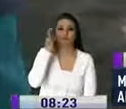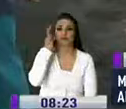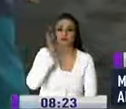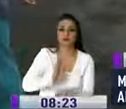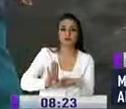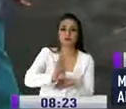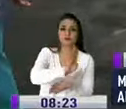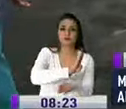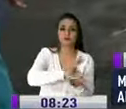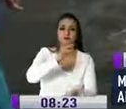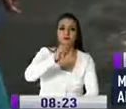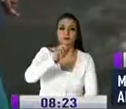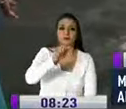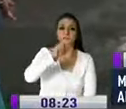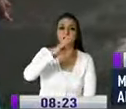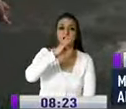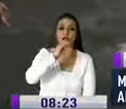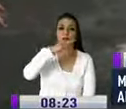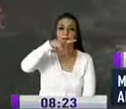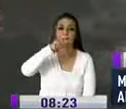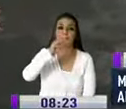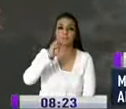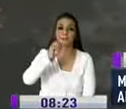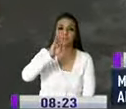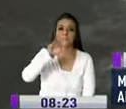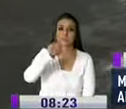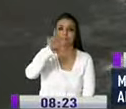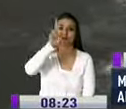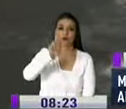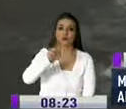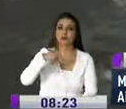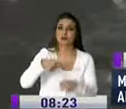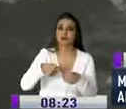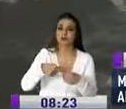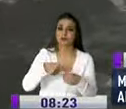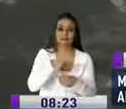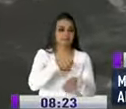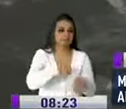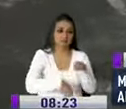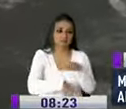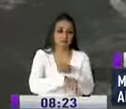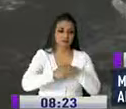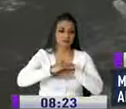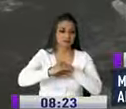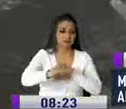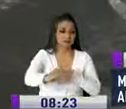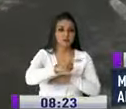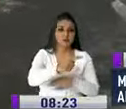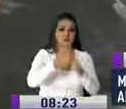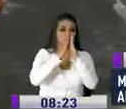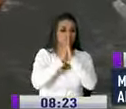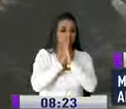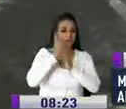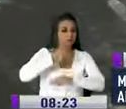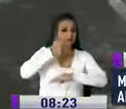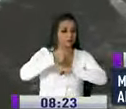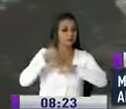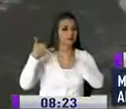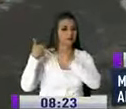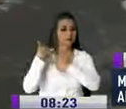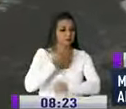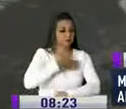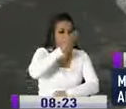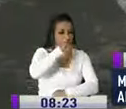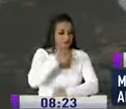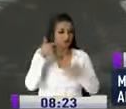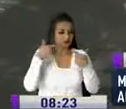de Marco Pamba, al sur de la ciudad. Vecino, muy malas condiciones las calles. Ustedes solicitan a la autoridad competente que venga a